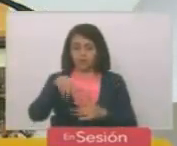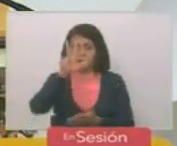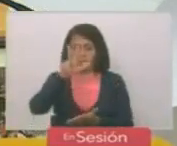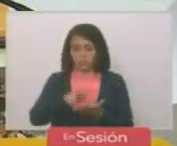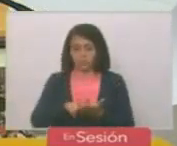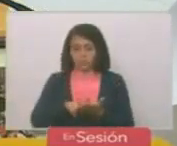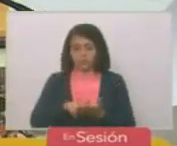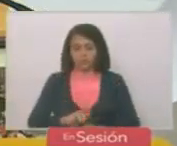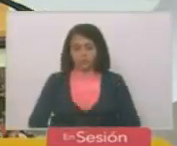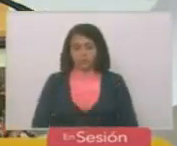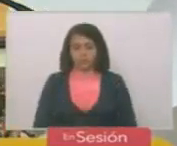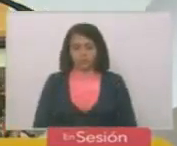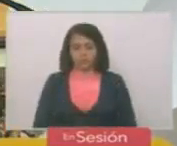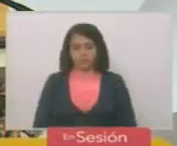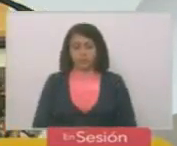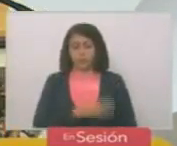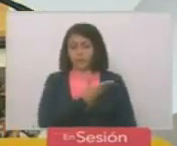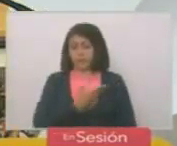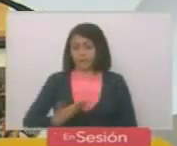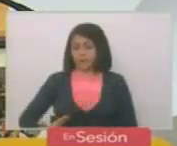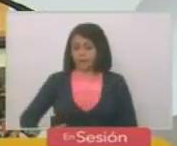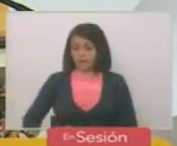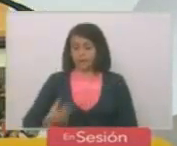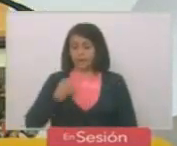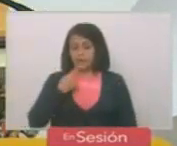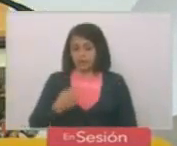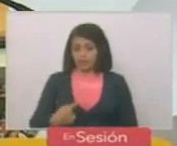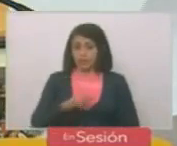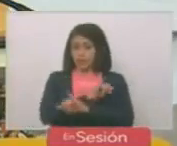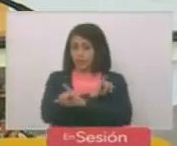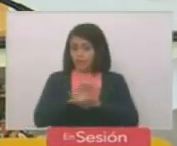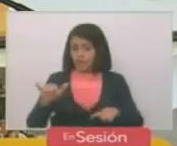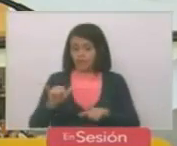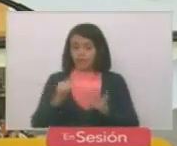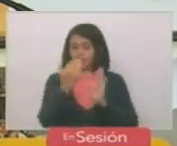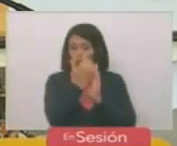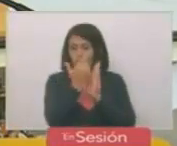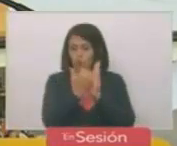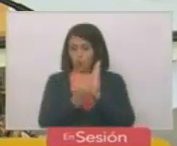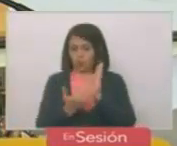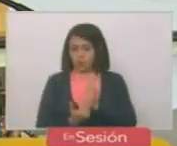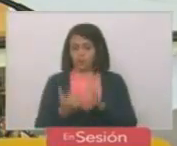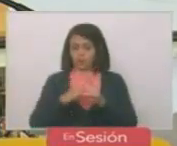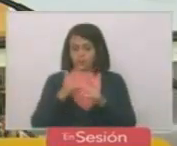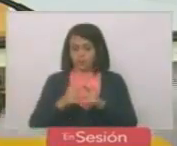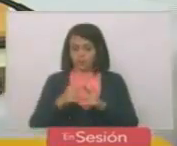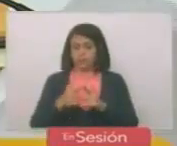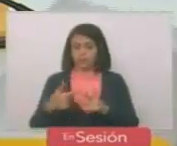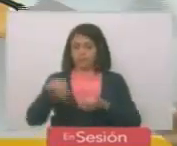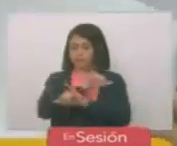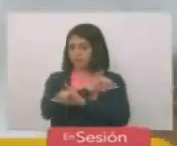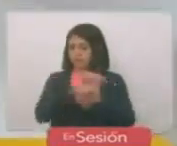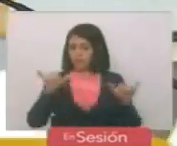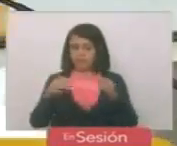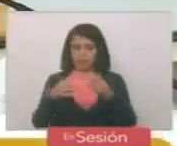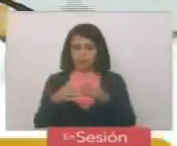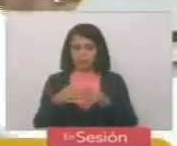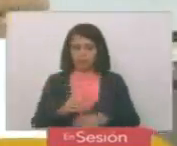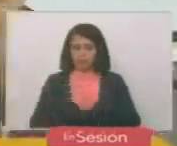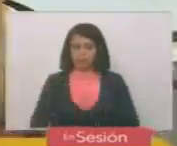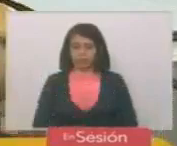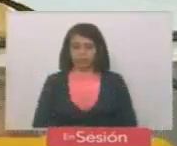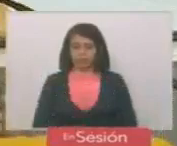su promulgación. El presidente señaló que, agotados los puntos del orden del día, se levanta la sesión ordinaria.